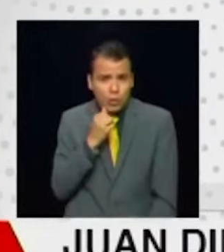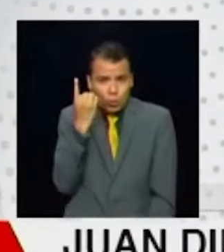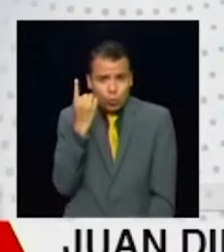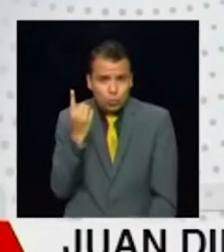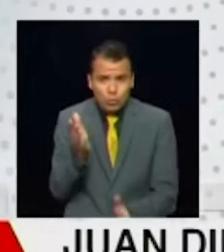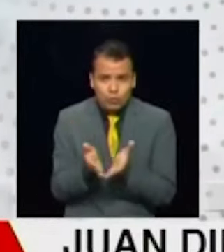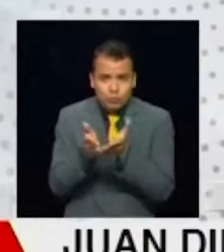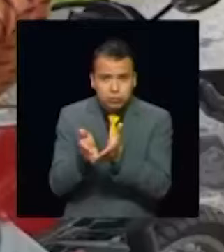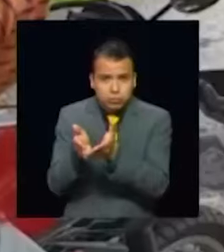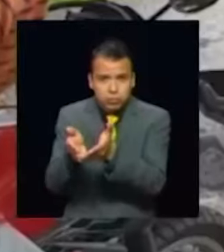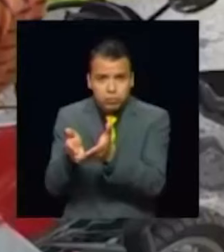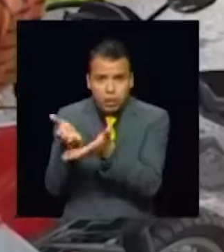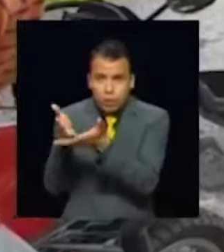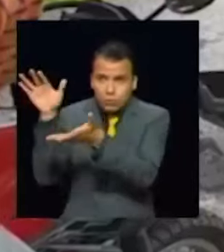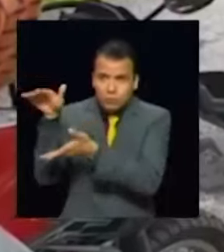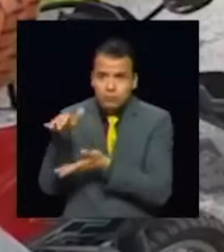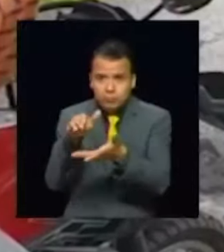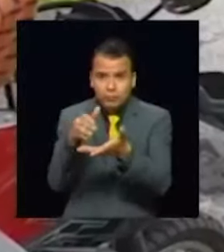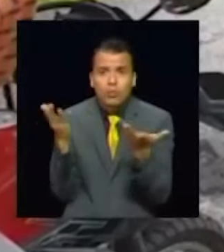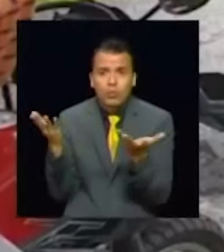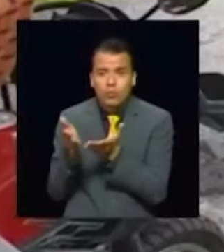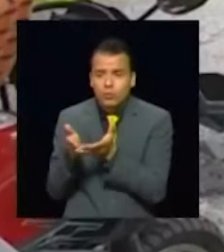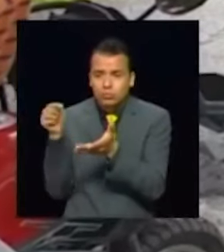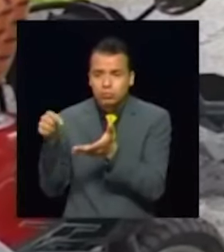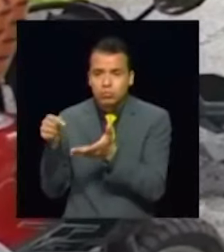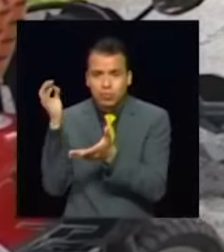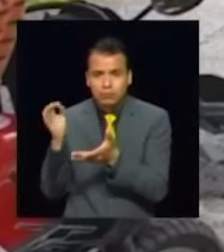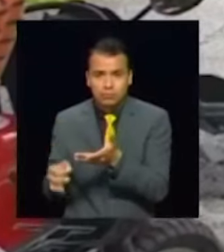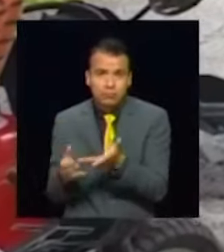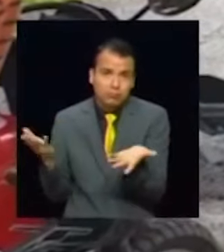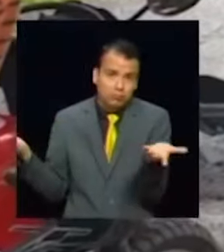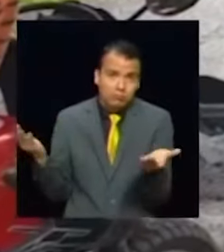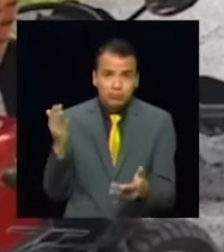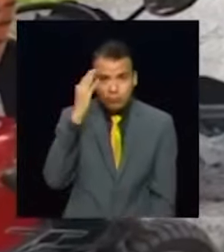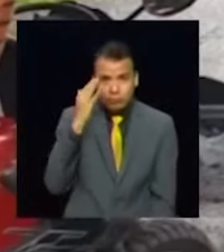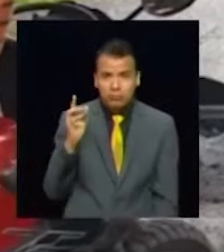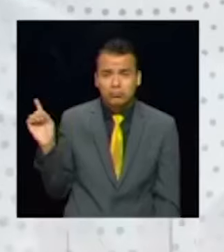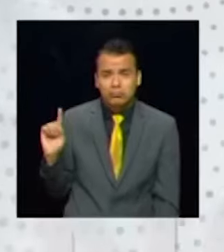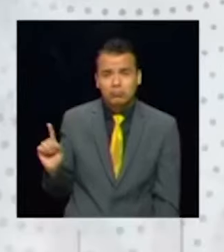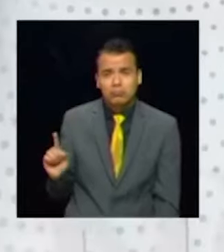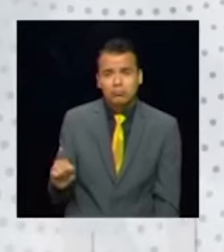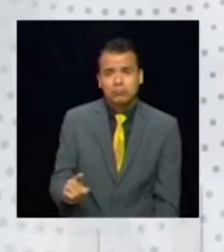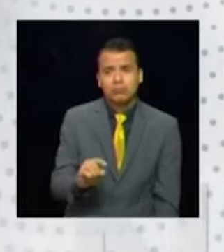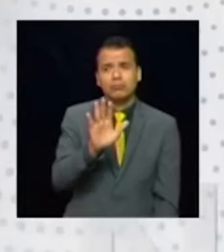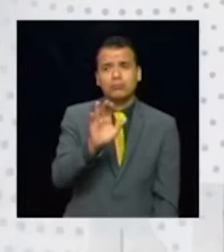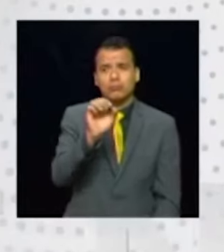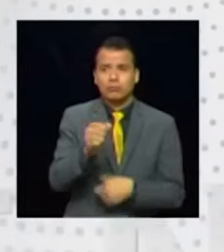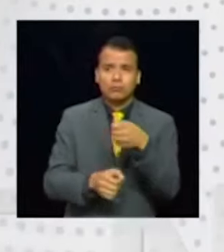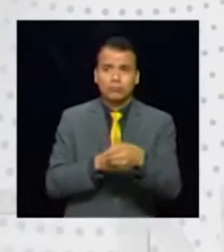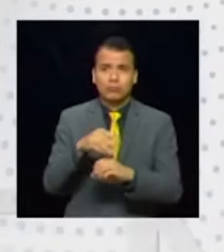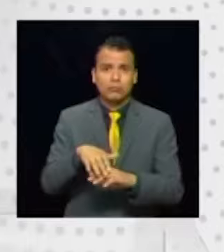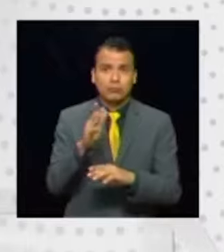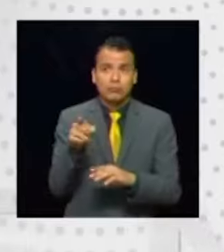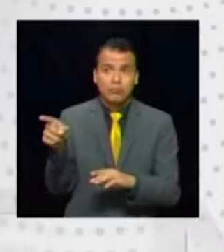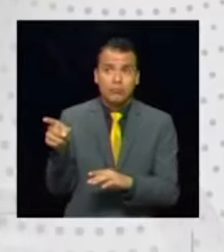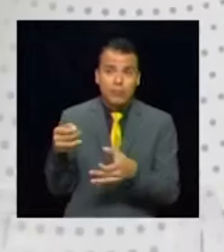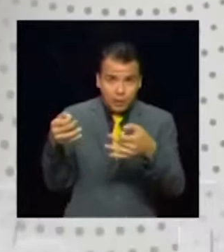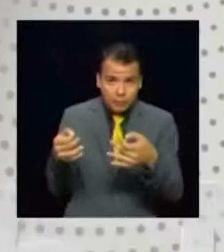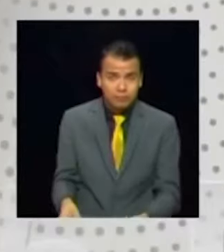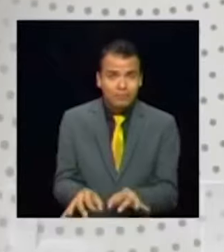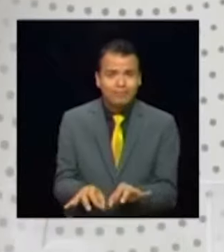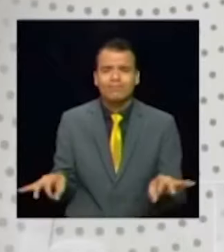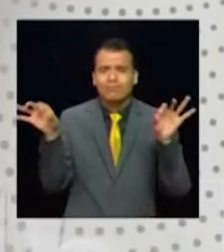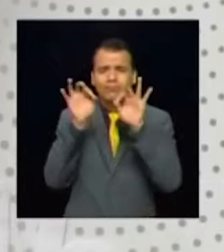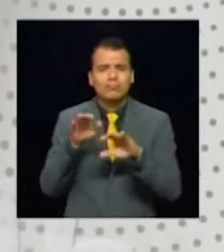lado allá, como al lado acá. La comunidad señala que el servicio de la barca, que ha operado durante más de 50 años, es vital para el